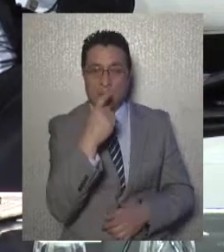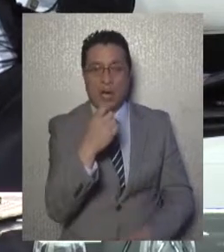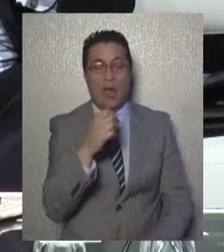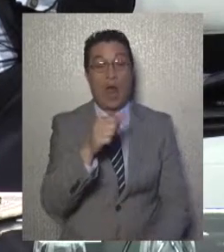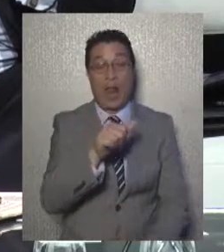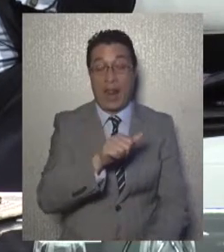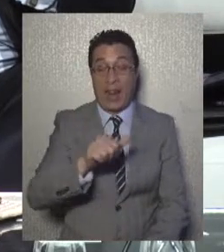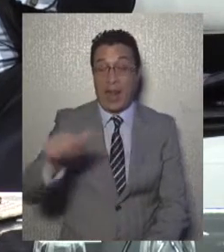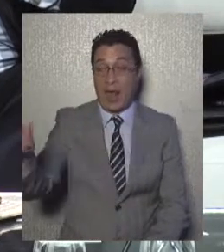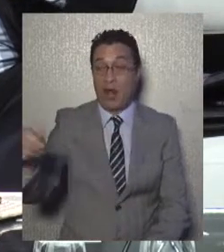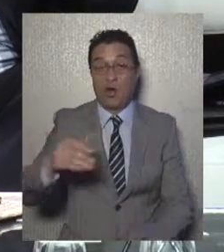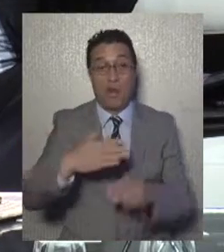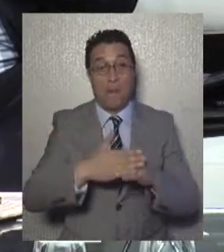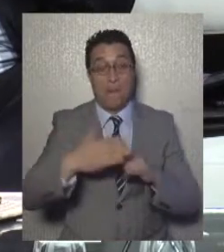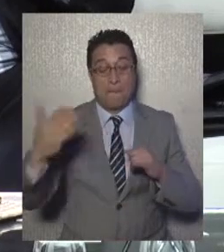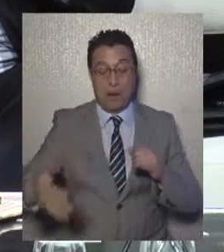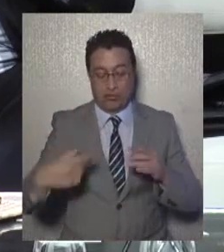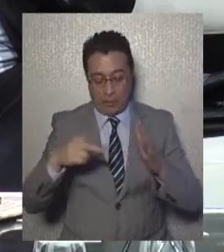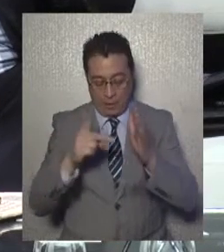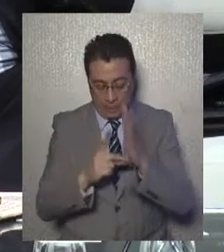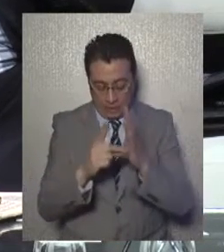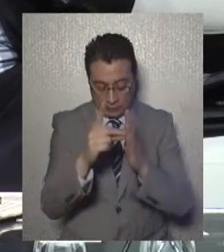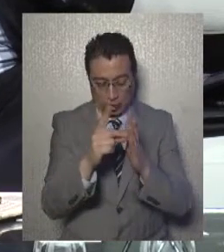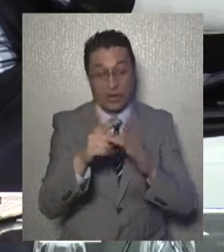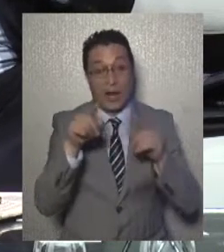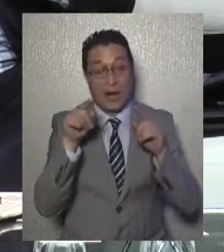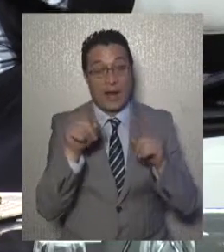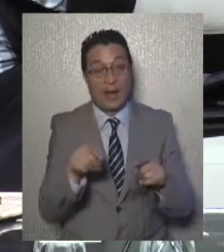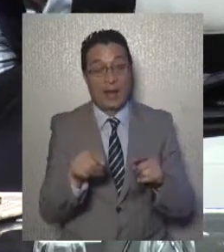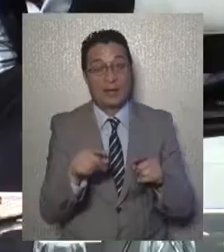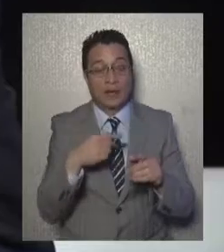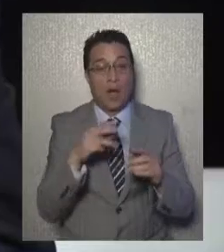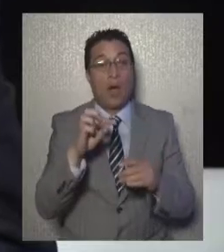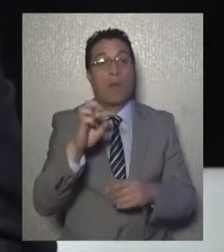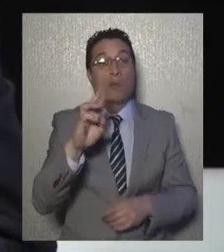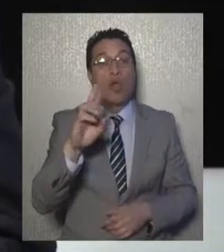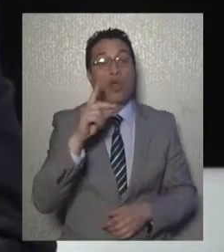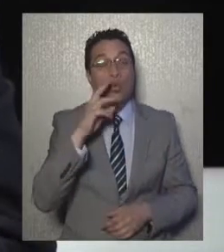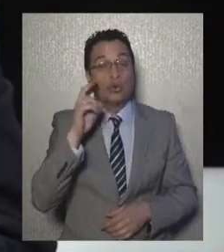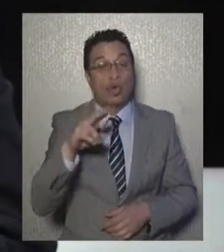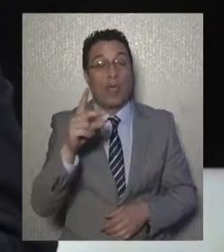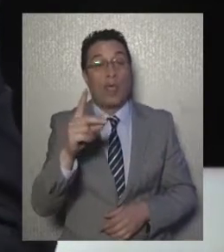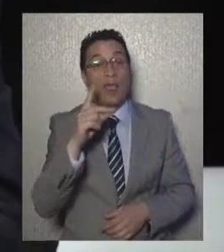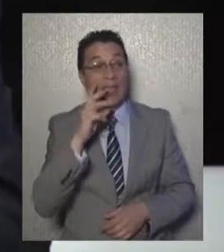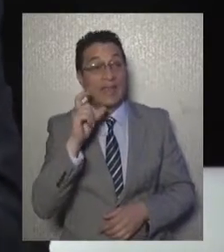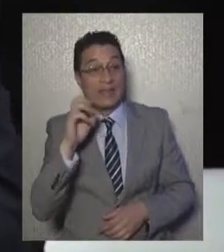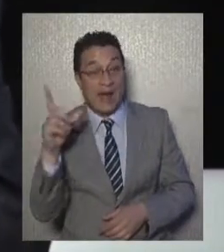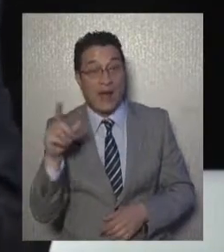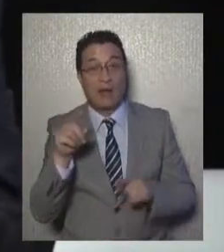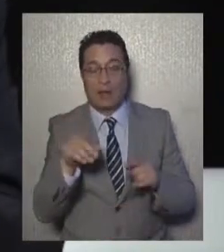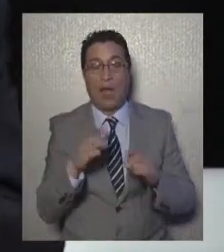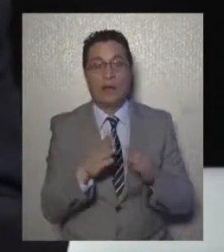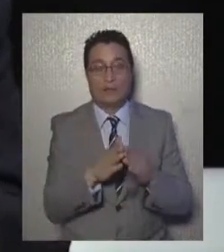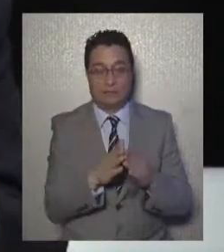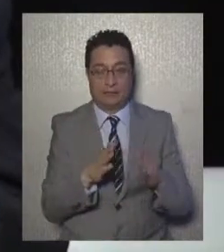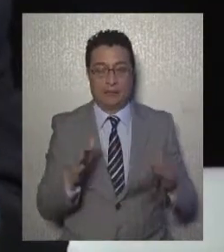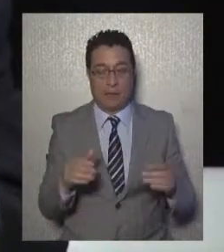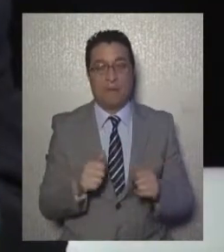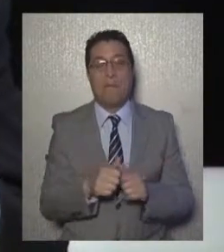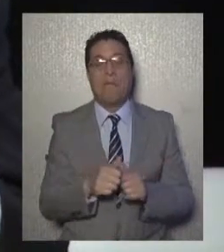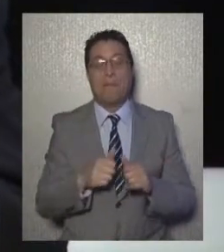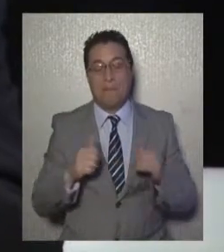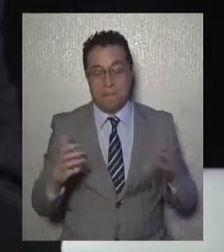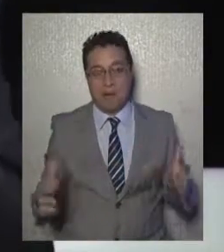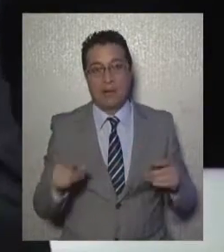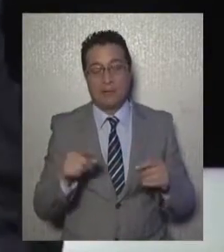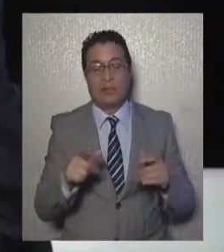plazo, en desarrollar esta productividad digital, lo que va a hacer es separarnos más de la brecha de